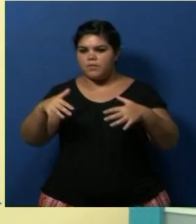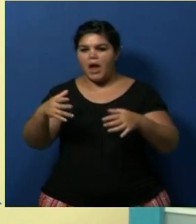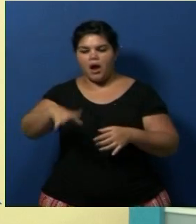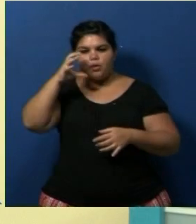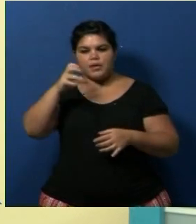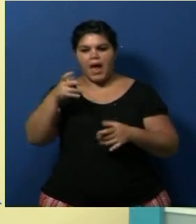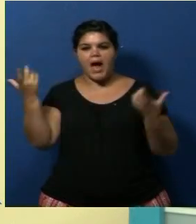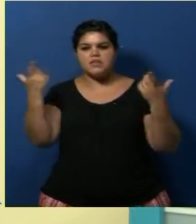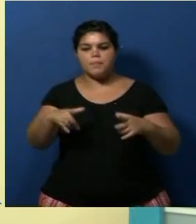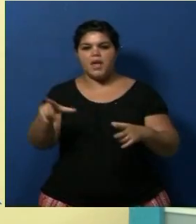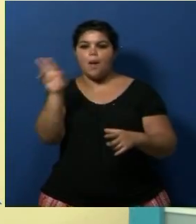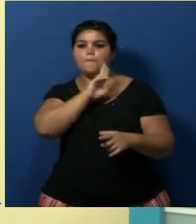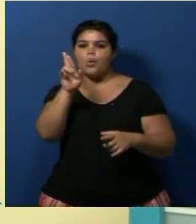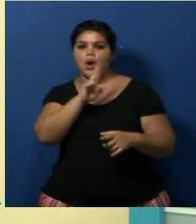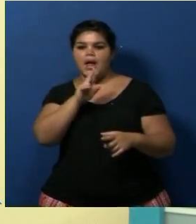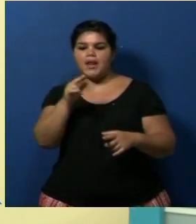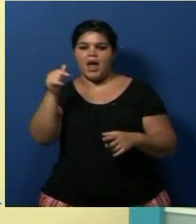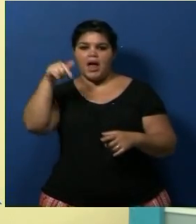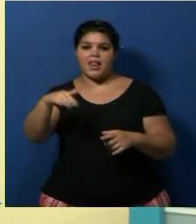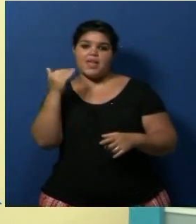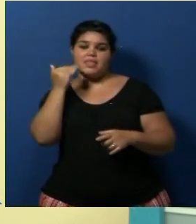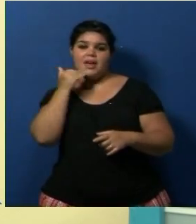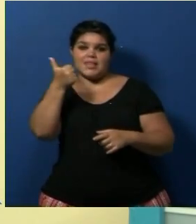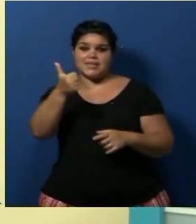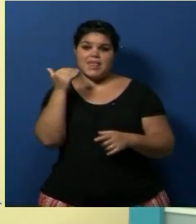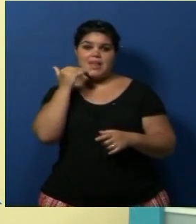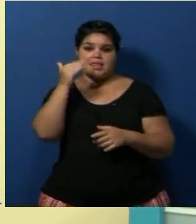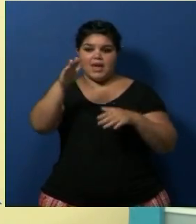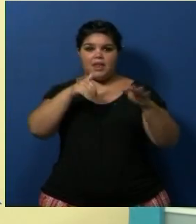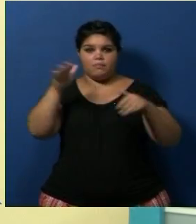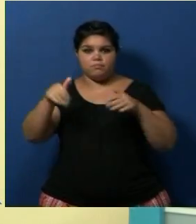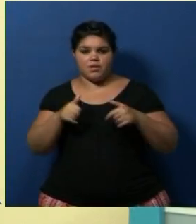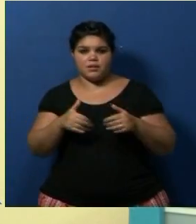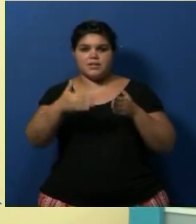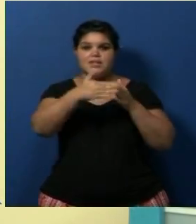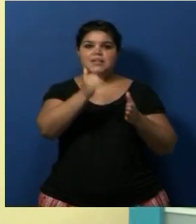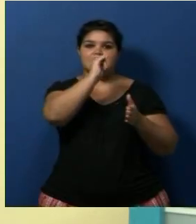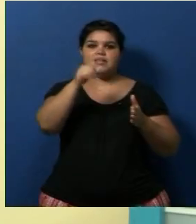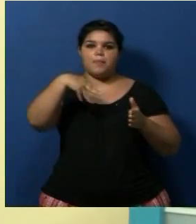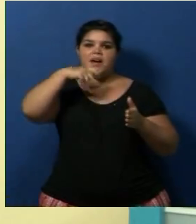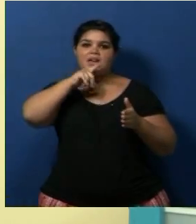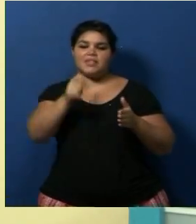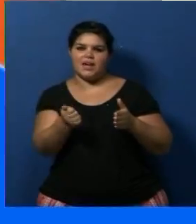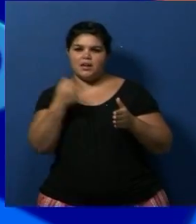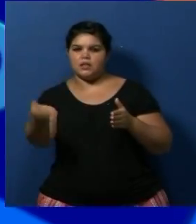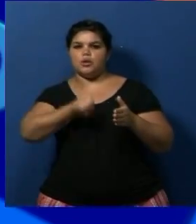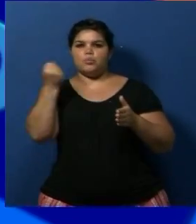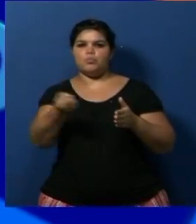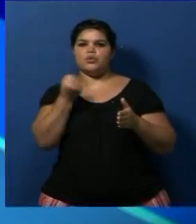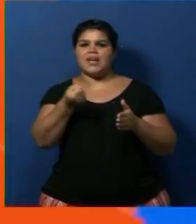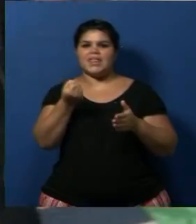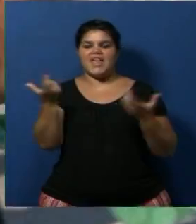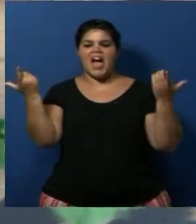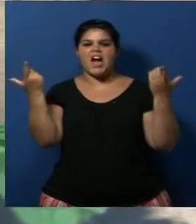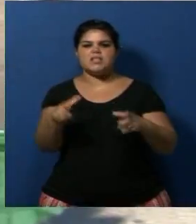Mujeres convocó para esta tarde a las 6 de la tarde en el nudo vial de Vicente Zapata. Esto es muy importante, el tema de la